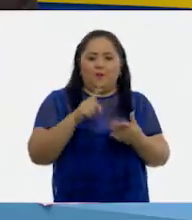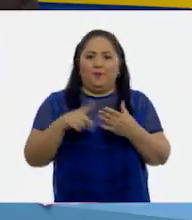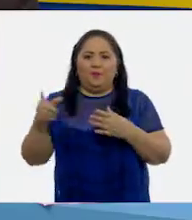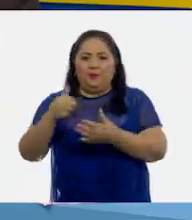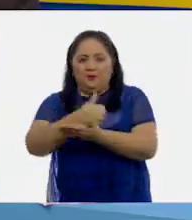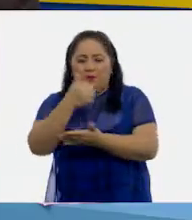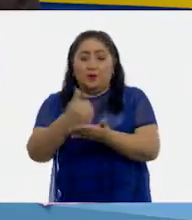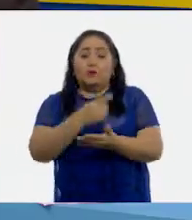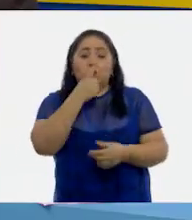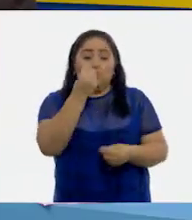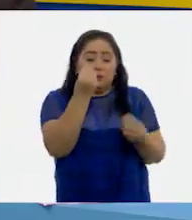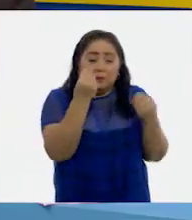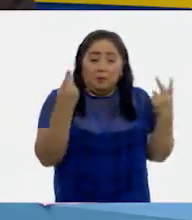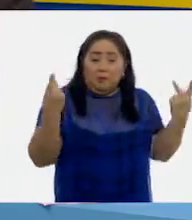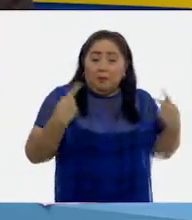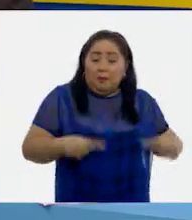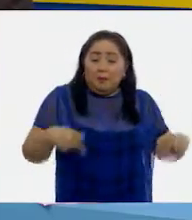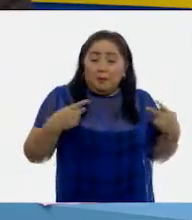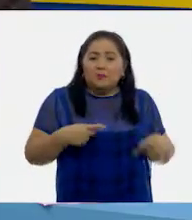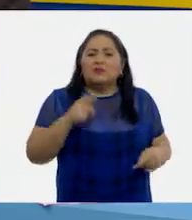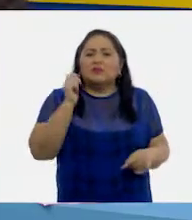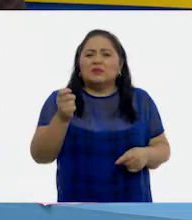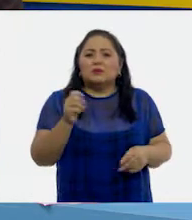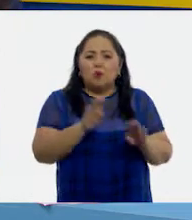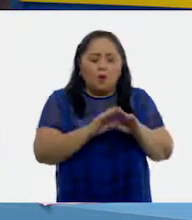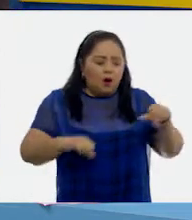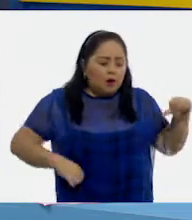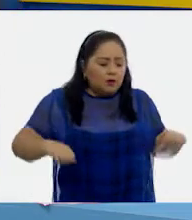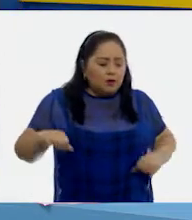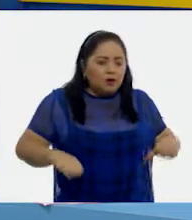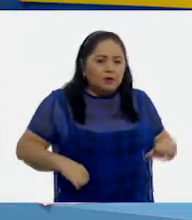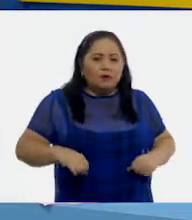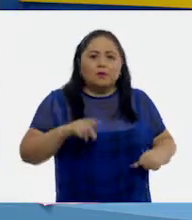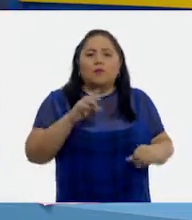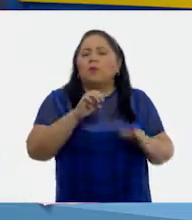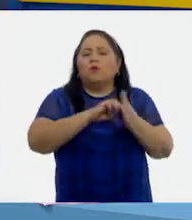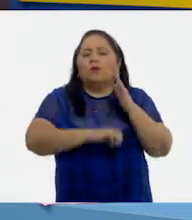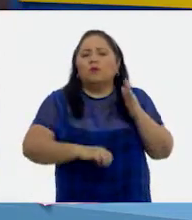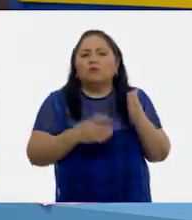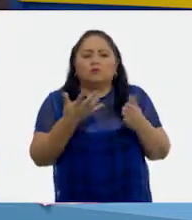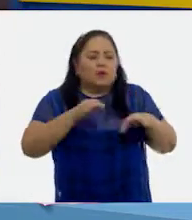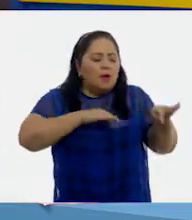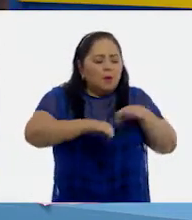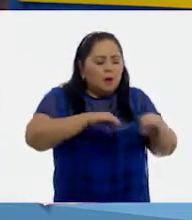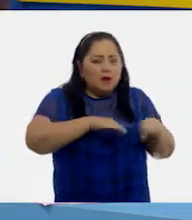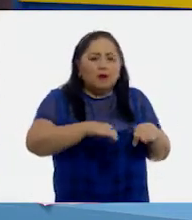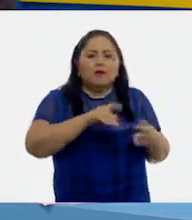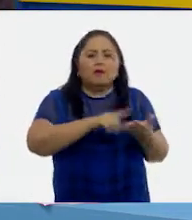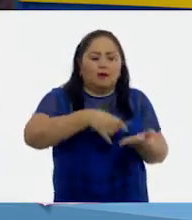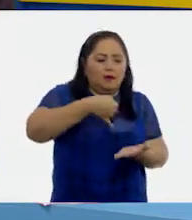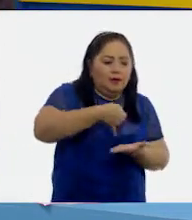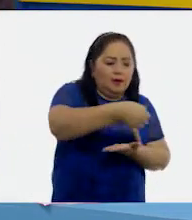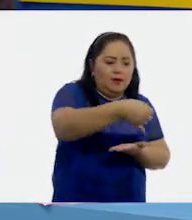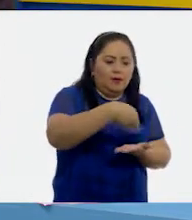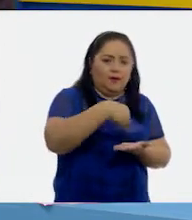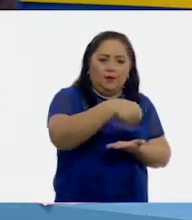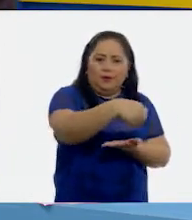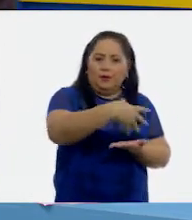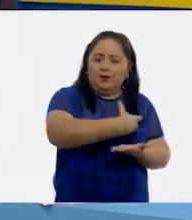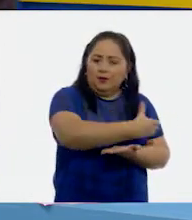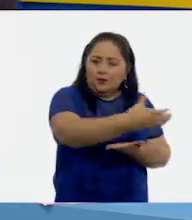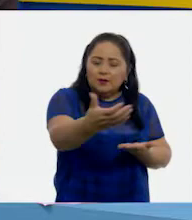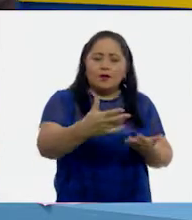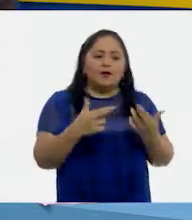primeras, mucha gente se dedica a las actividades primarias como la agricultura,